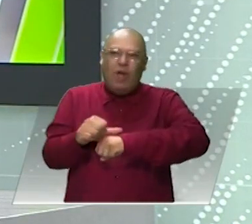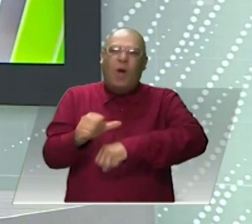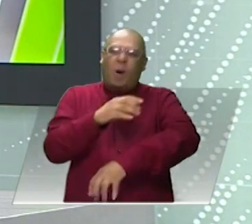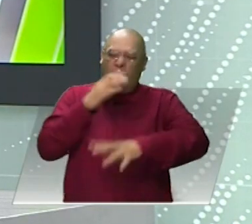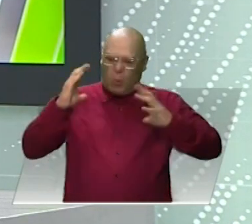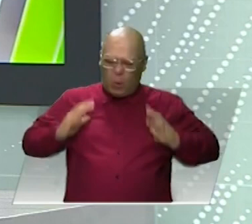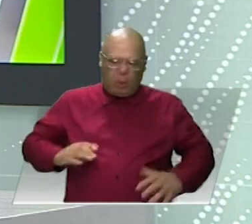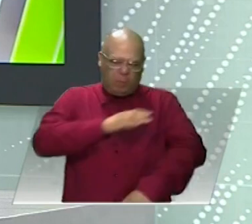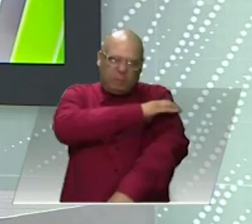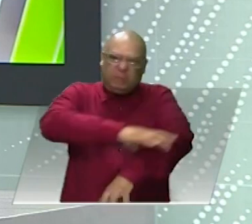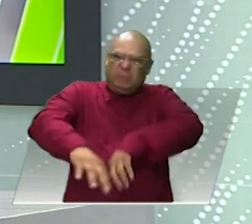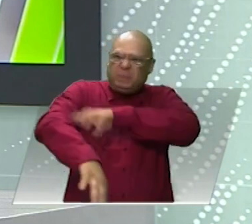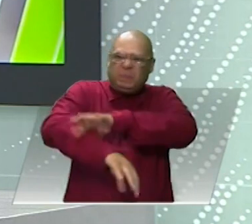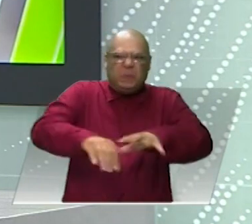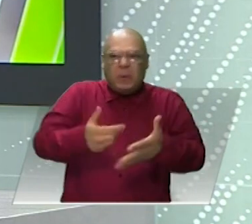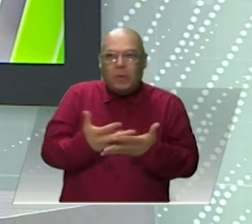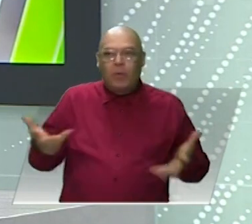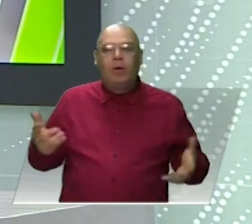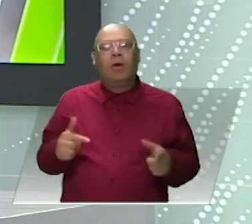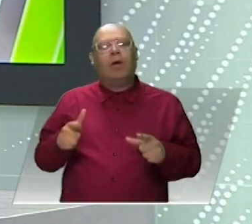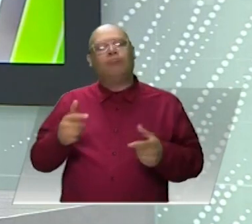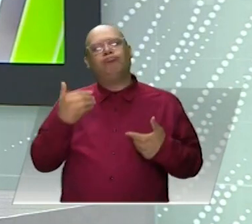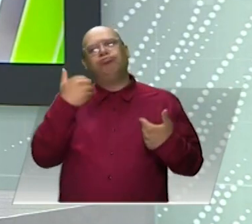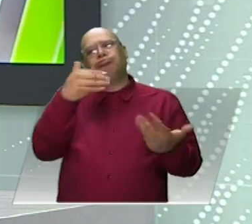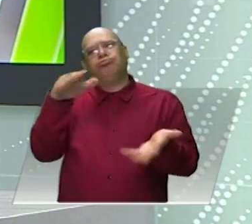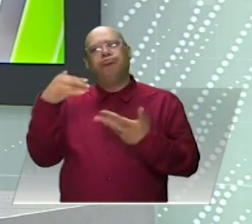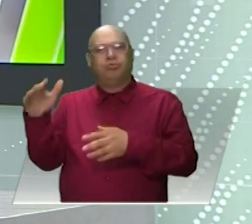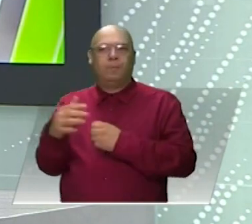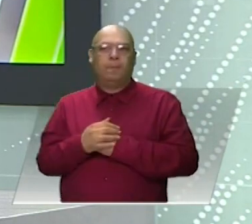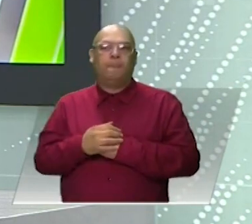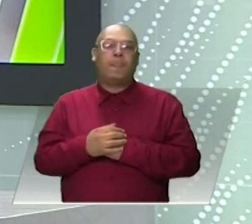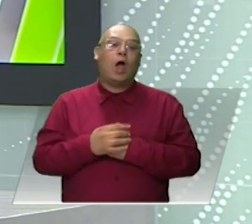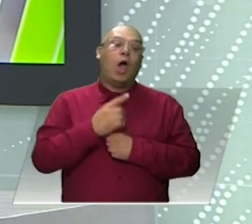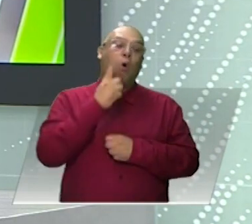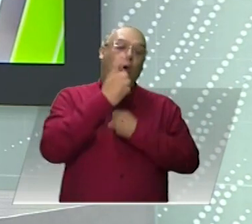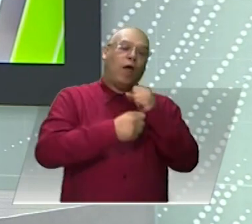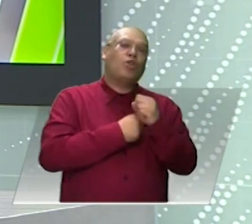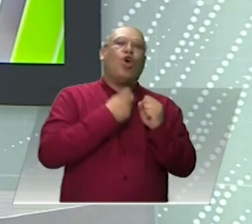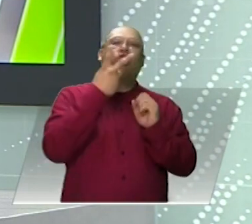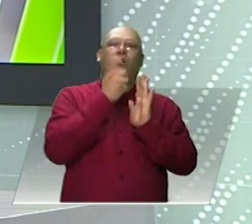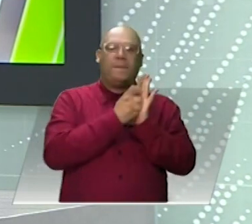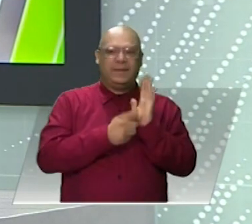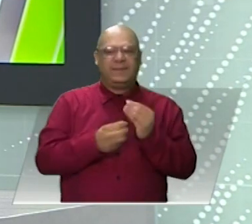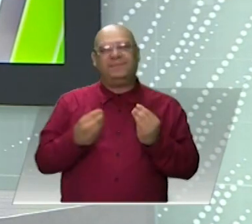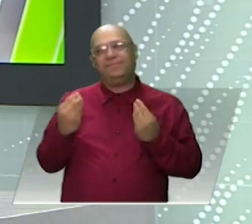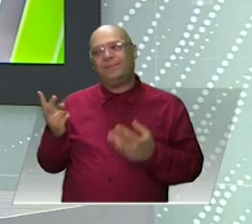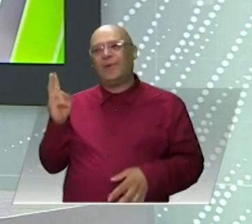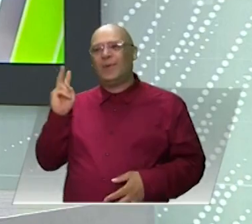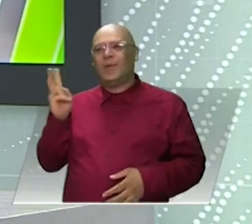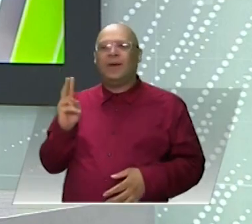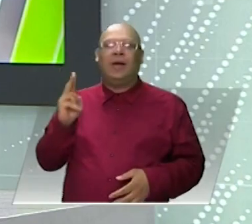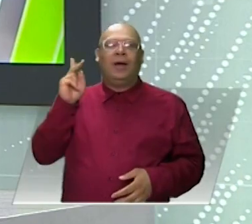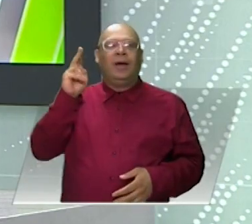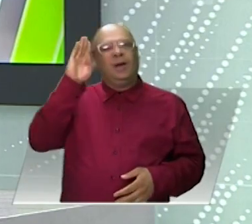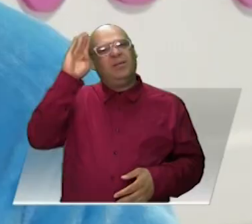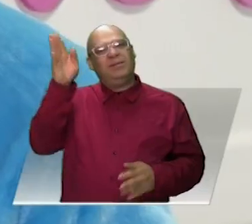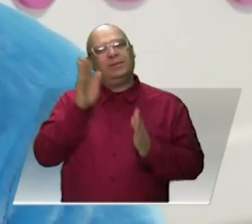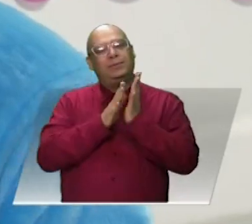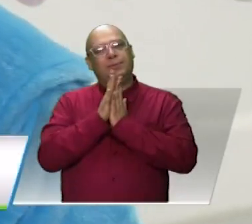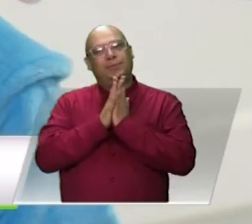infantil La idea es que se puedan realizar estas donaciones por lo menos dos veces al año veamos esta historia que es esperanzadora